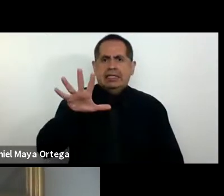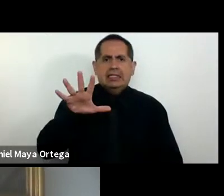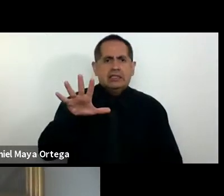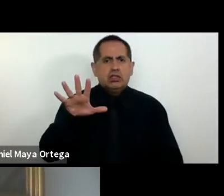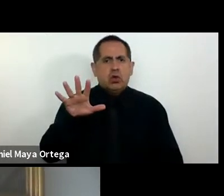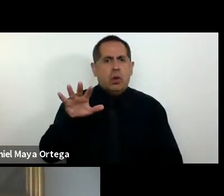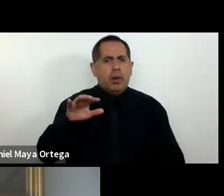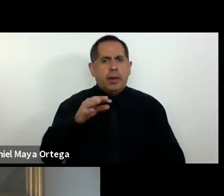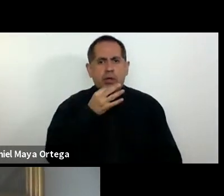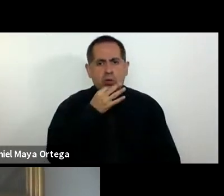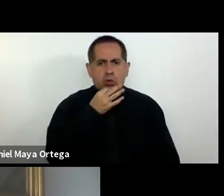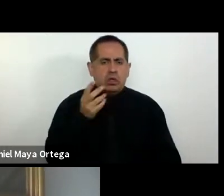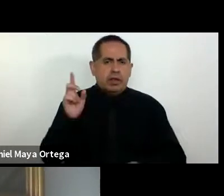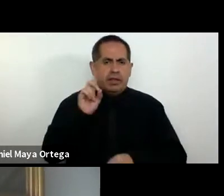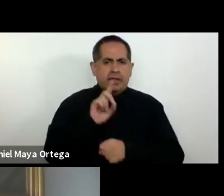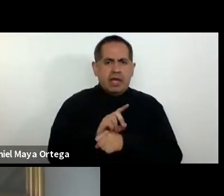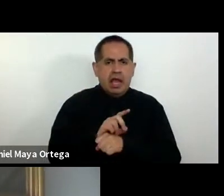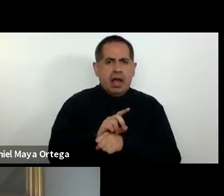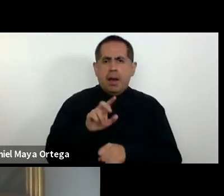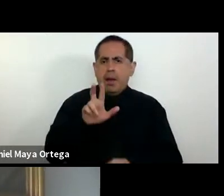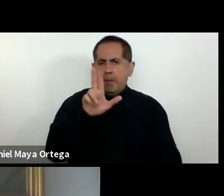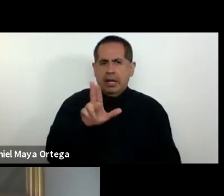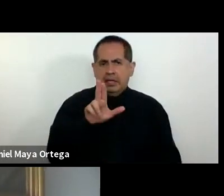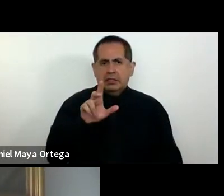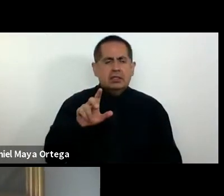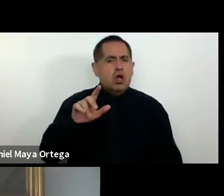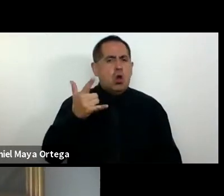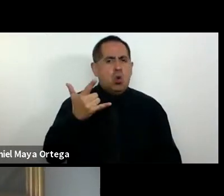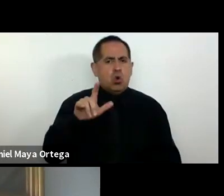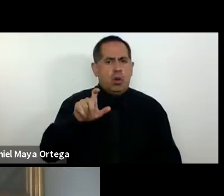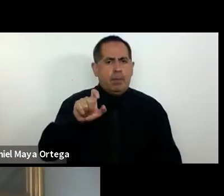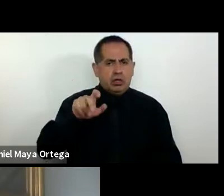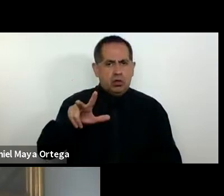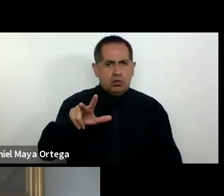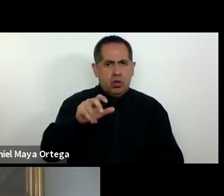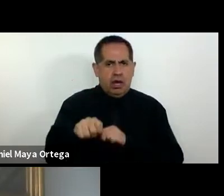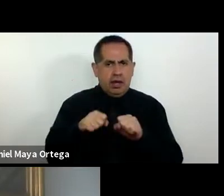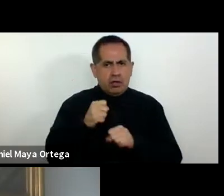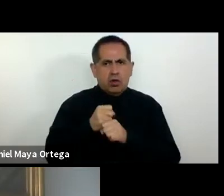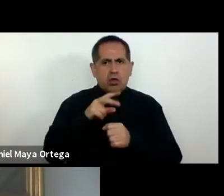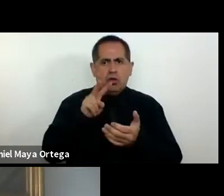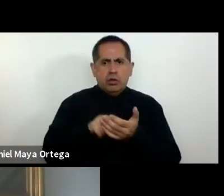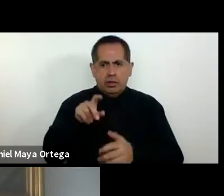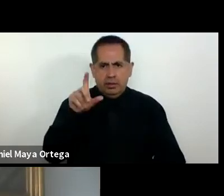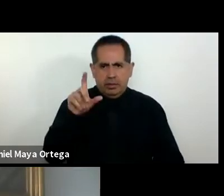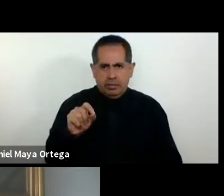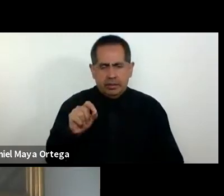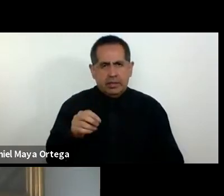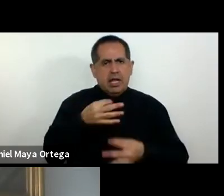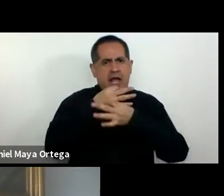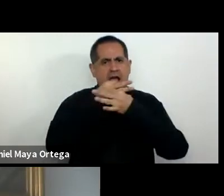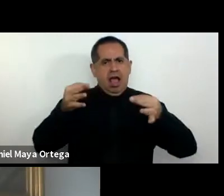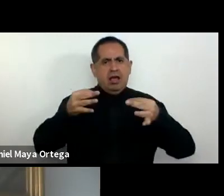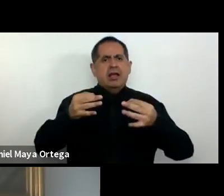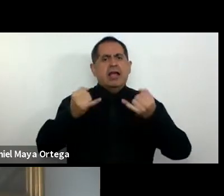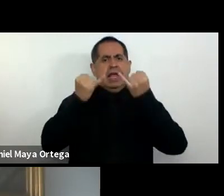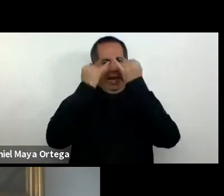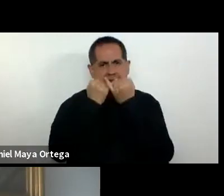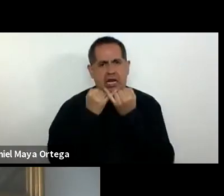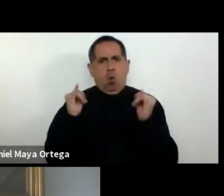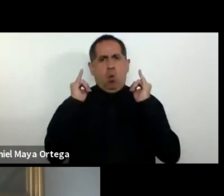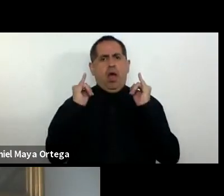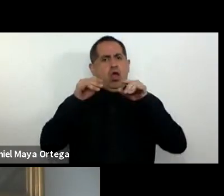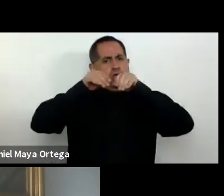12:35 del día martes 28 de julio del año 2020, declaro formalmente